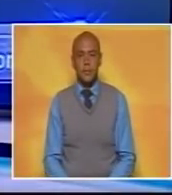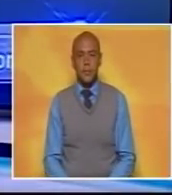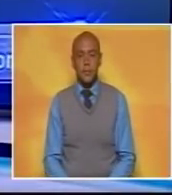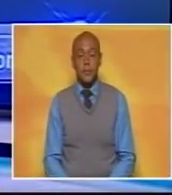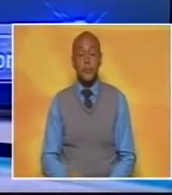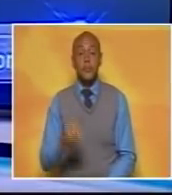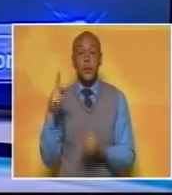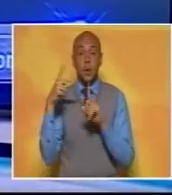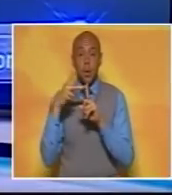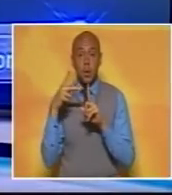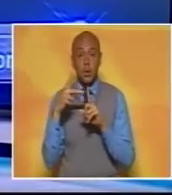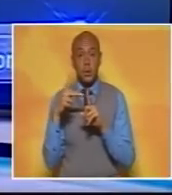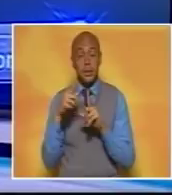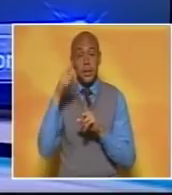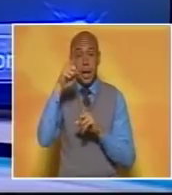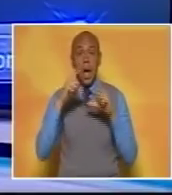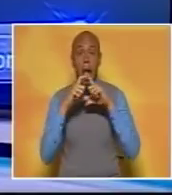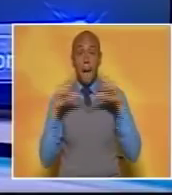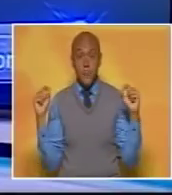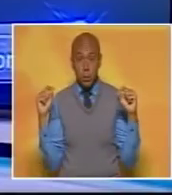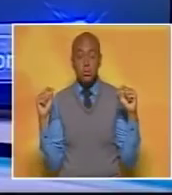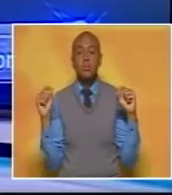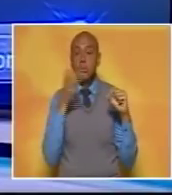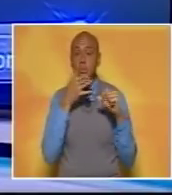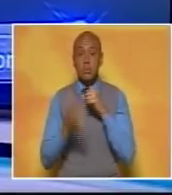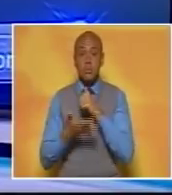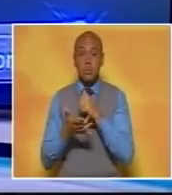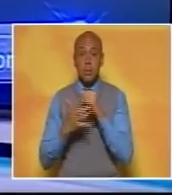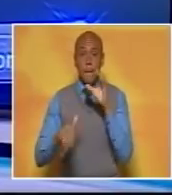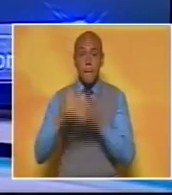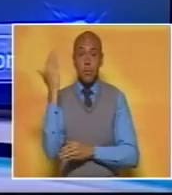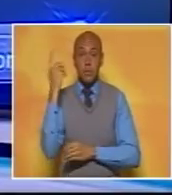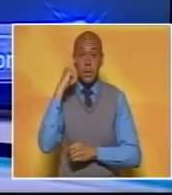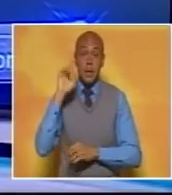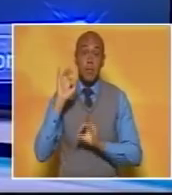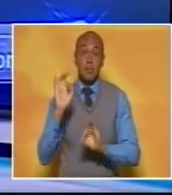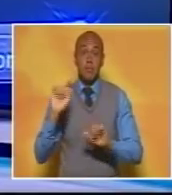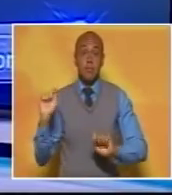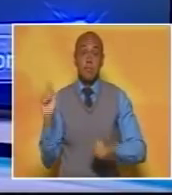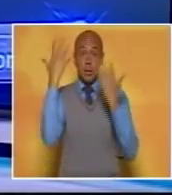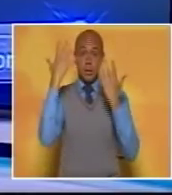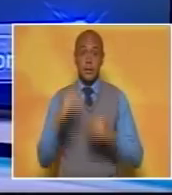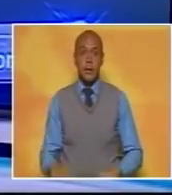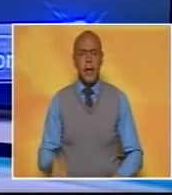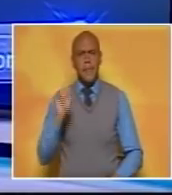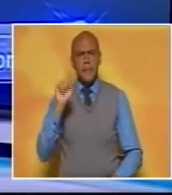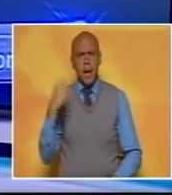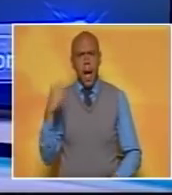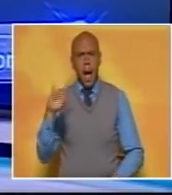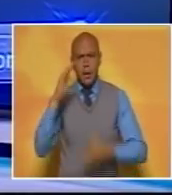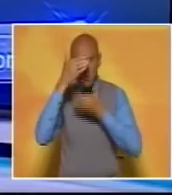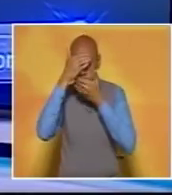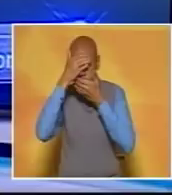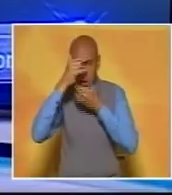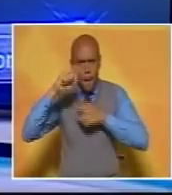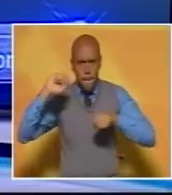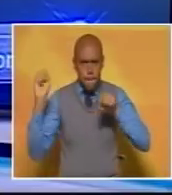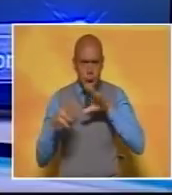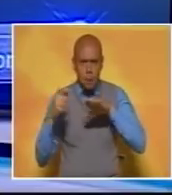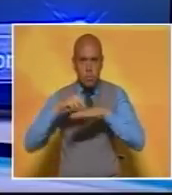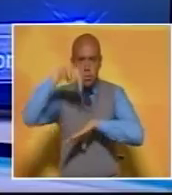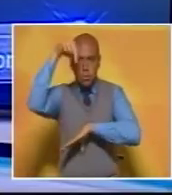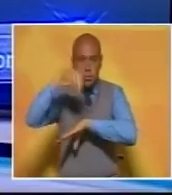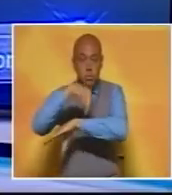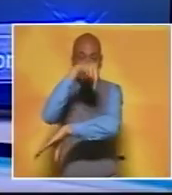Un hotel de alta tecnología en Japón es la ciencia ficción hecha realidad. Con ninjas virtuales en la recepción, software